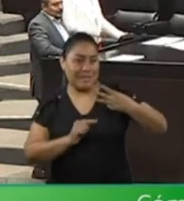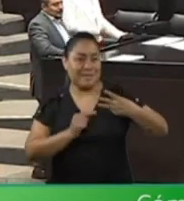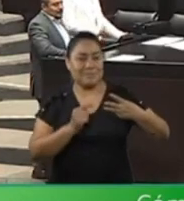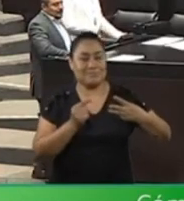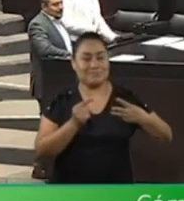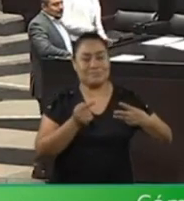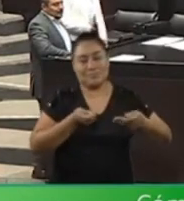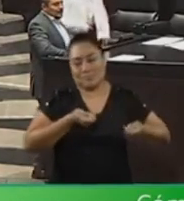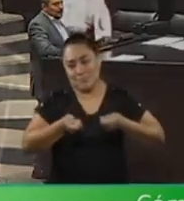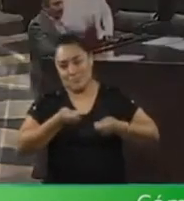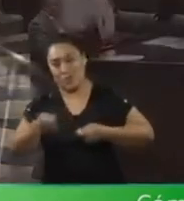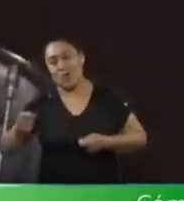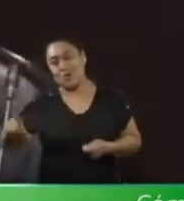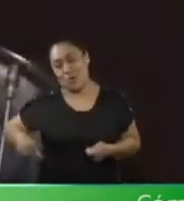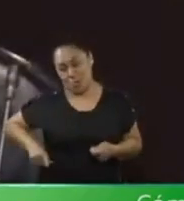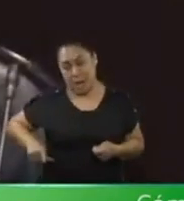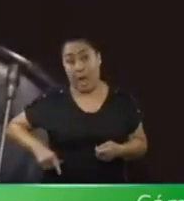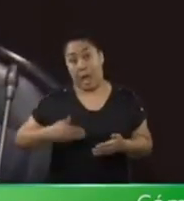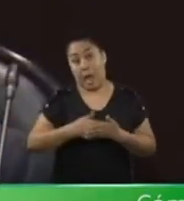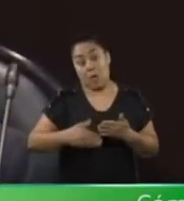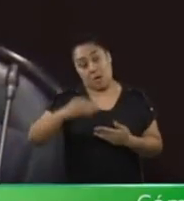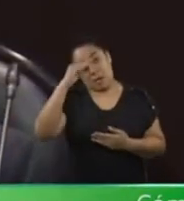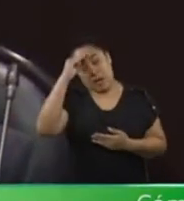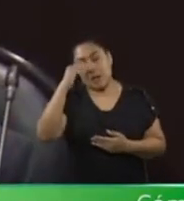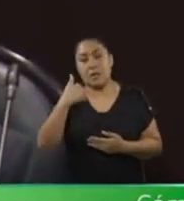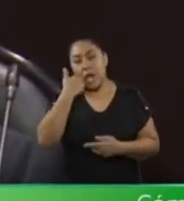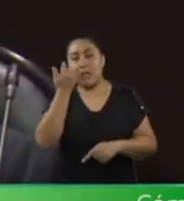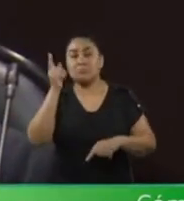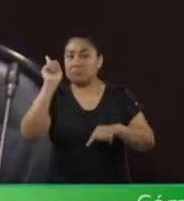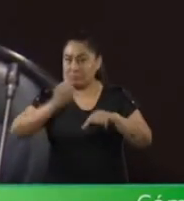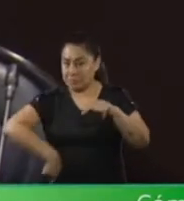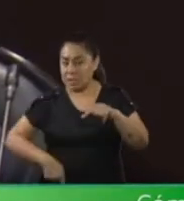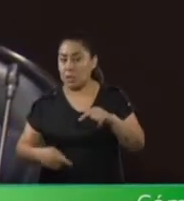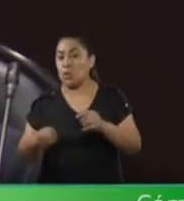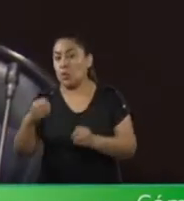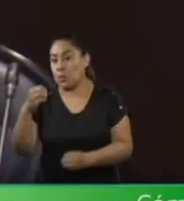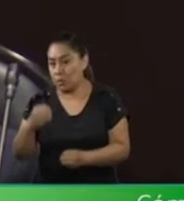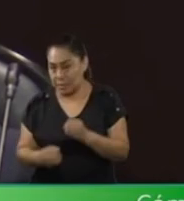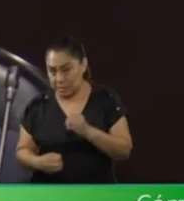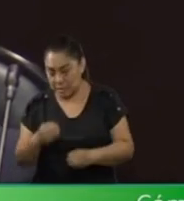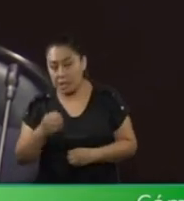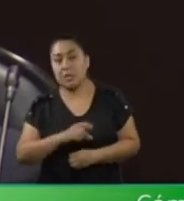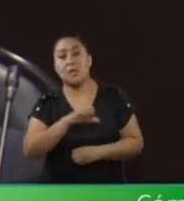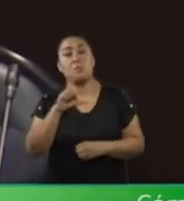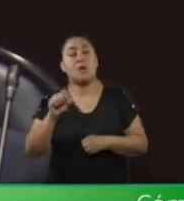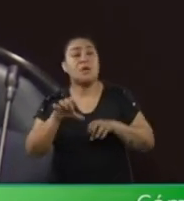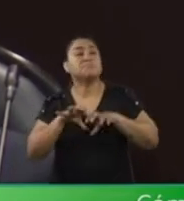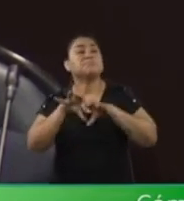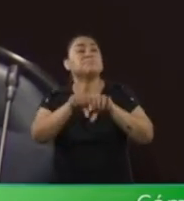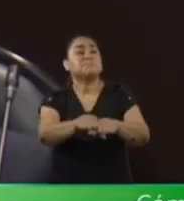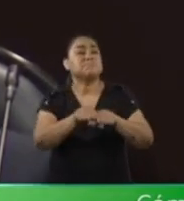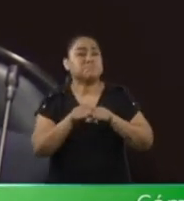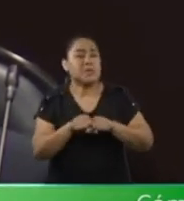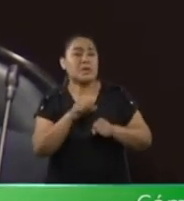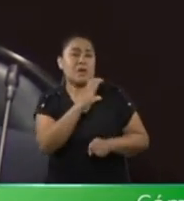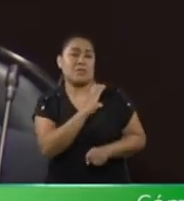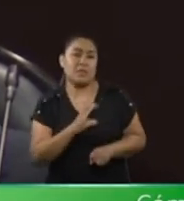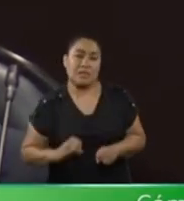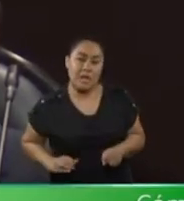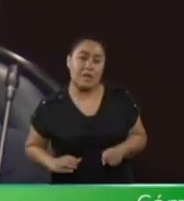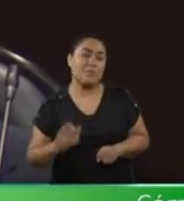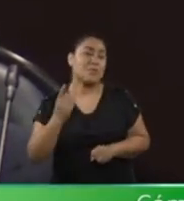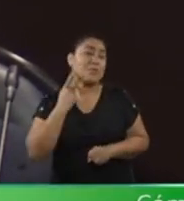facto la división de poderes con una reforma para capturar el Poder Judicial y colonizarlo con candidatos y políticos de